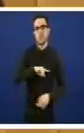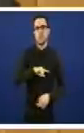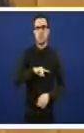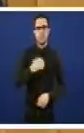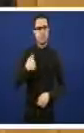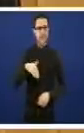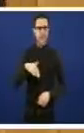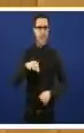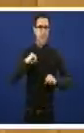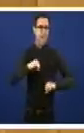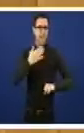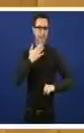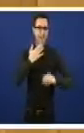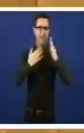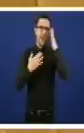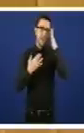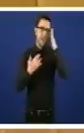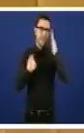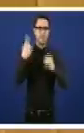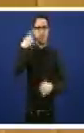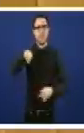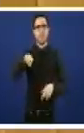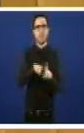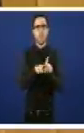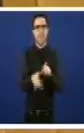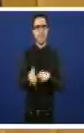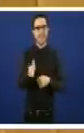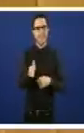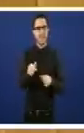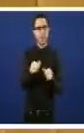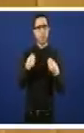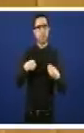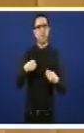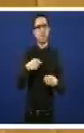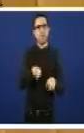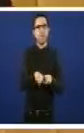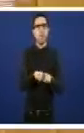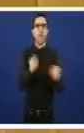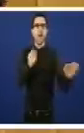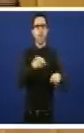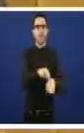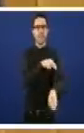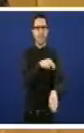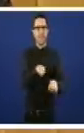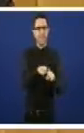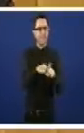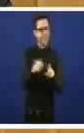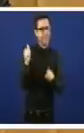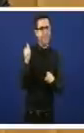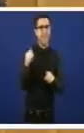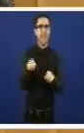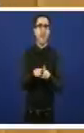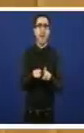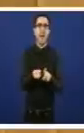que os mínimos dereitos que existían no régimen anterior, a conveniencia do régimen se conculcaban por os